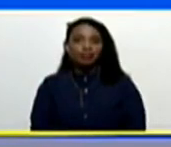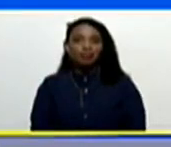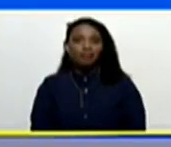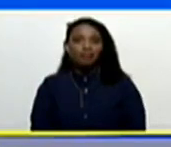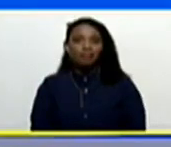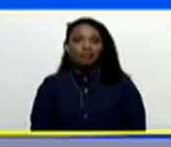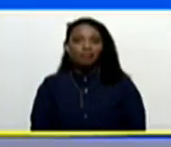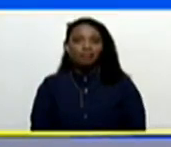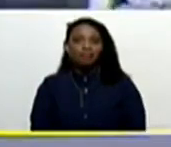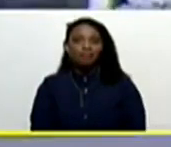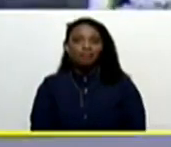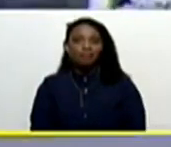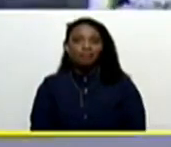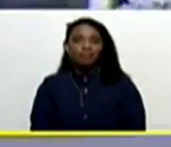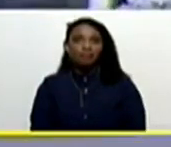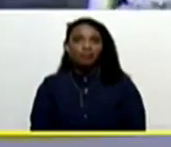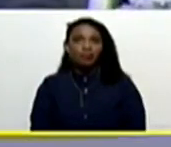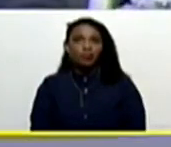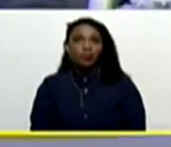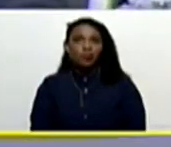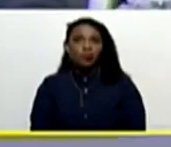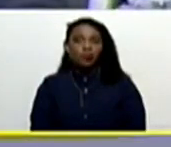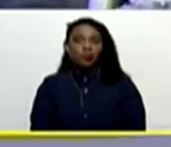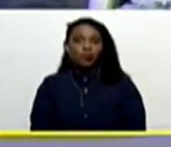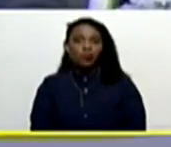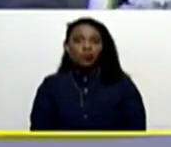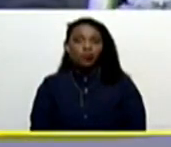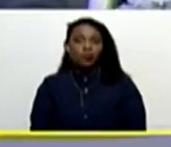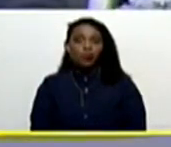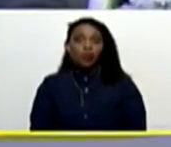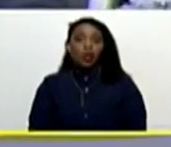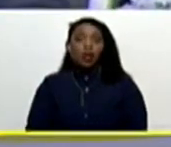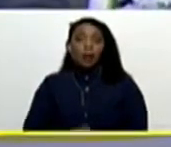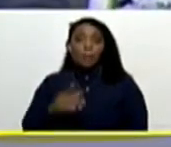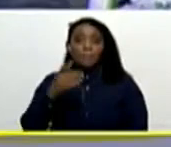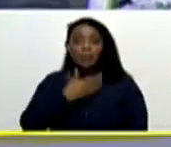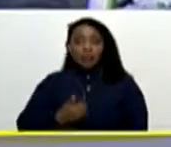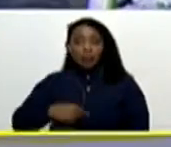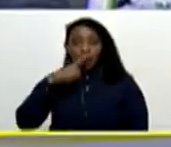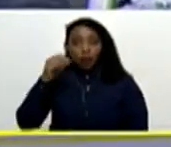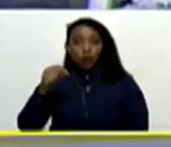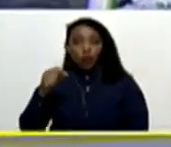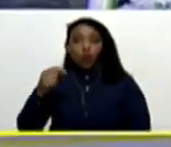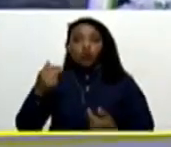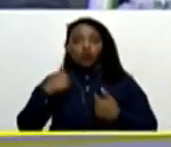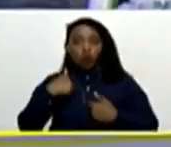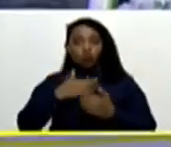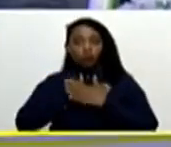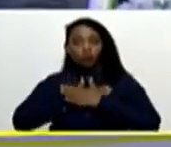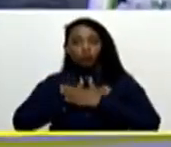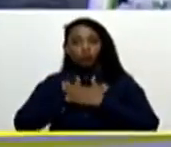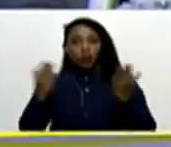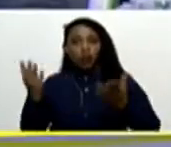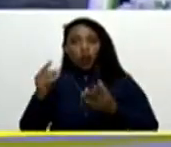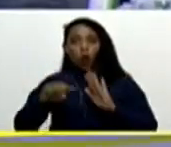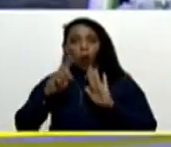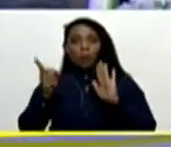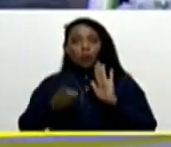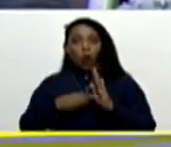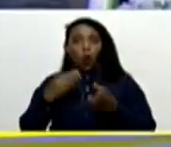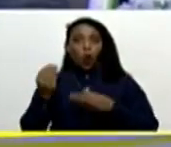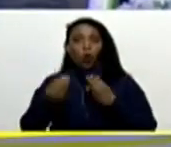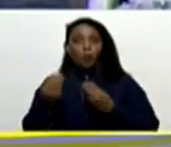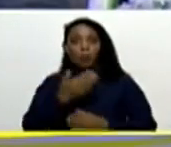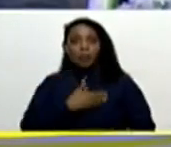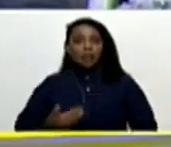great nation, the Bolivarian Republic of Venezuela. Toda mi solidaridad y mi total respeto como presidente de la República Bolivariana